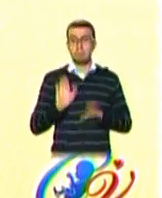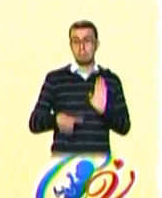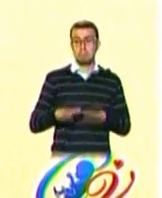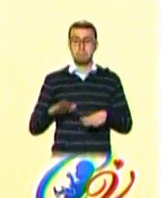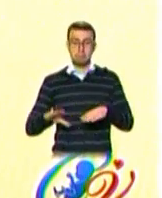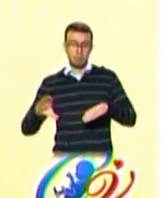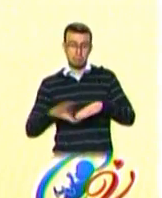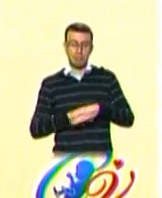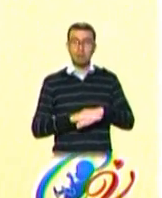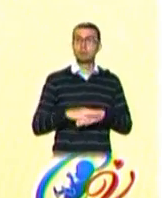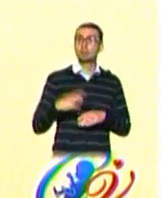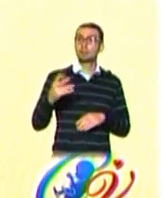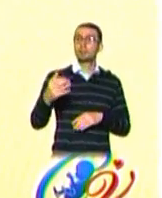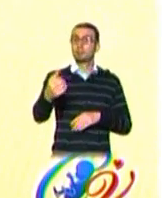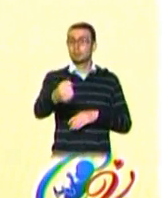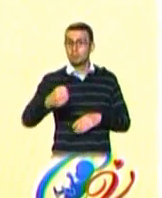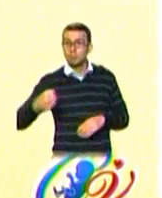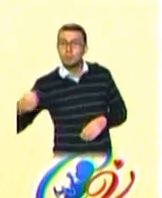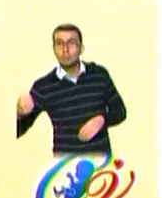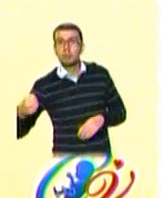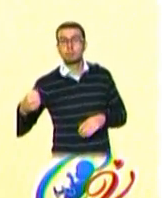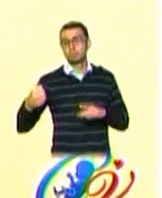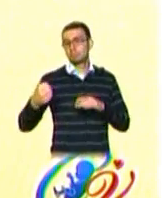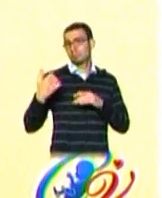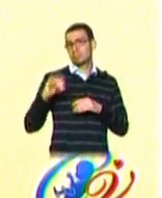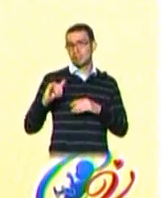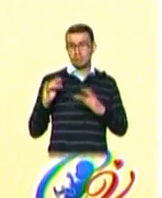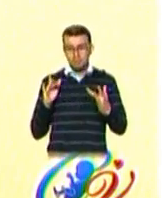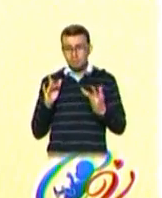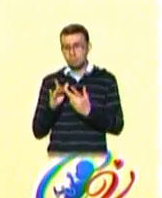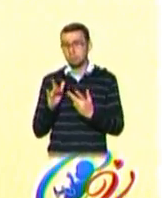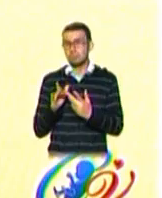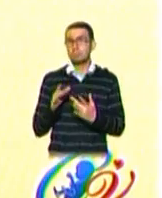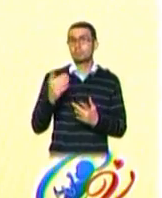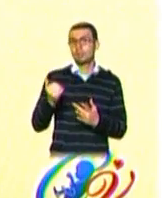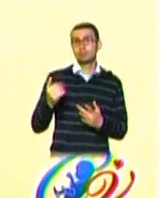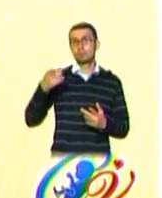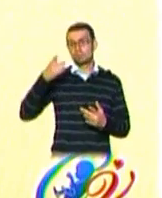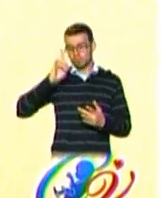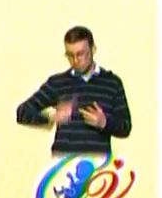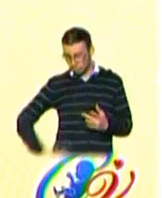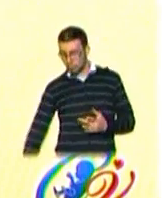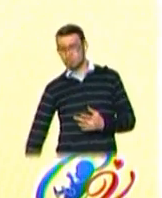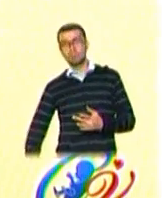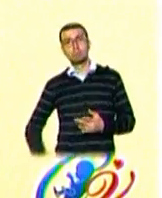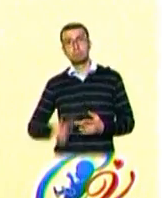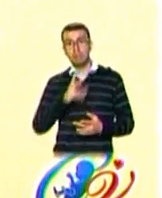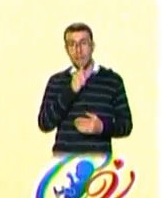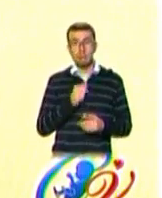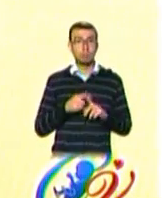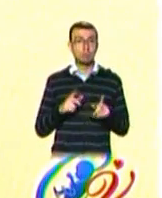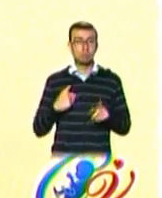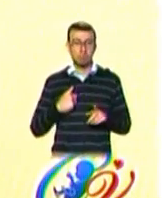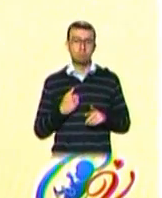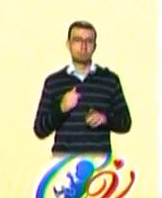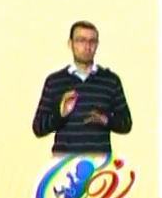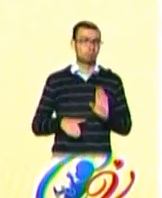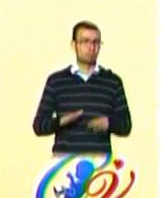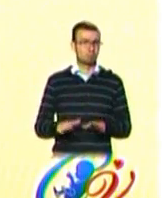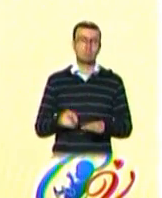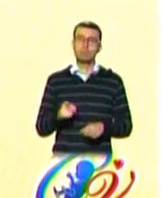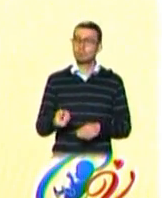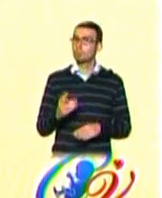la nevera que está haciendo conexión eléctrica mala y pasa la corriente, pero si yo me pongo unos zapatos de caucho no me